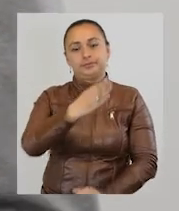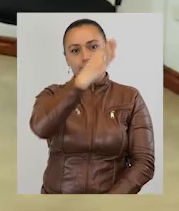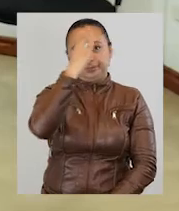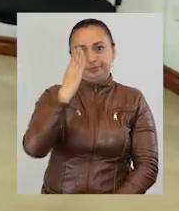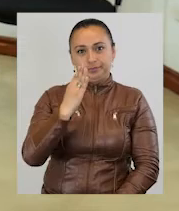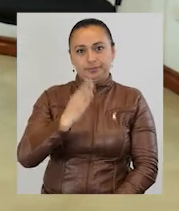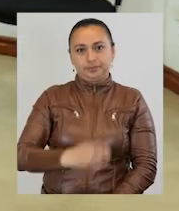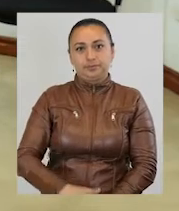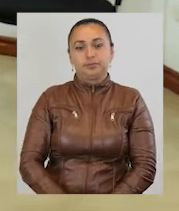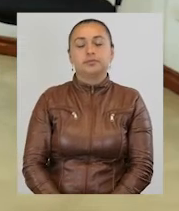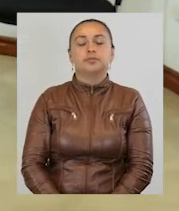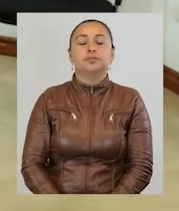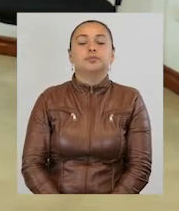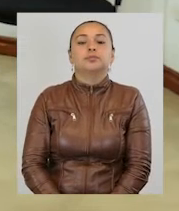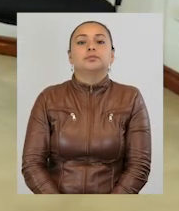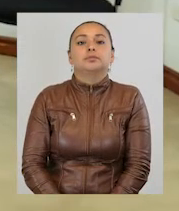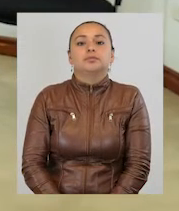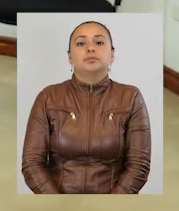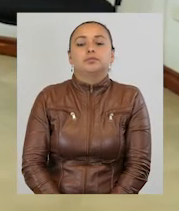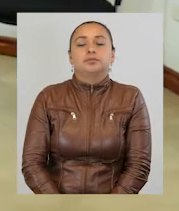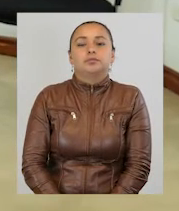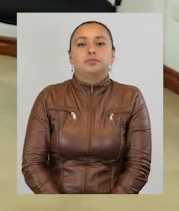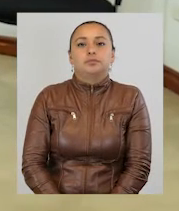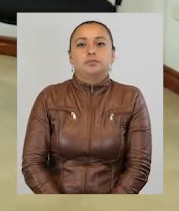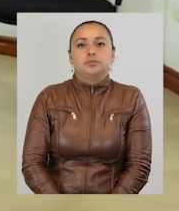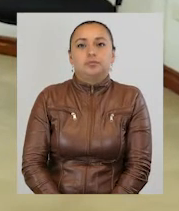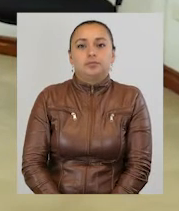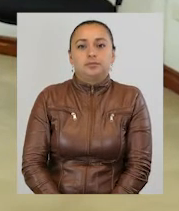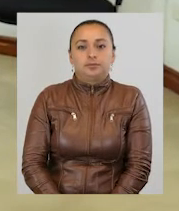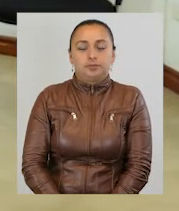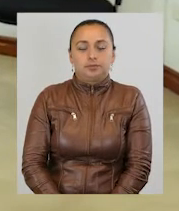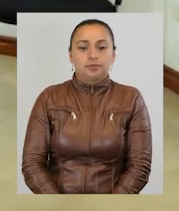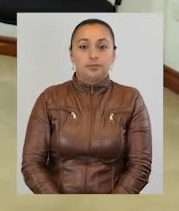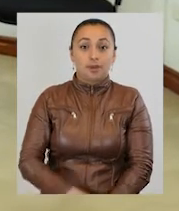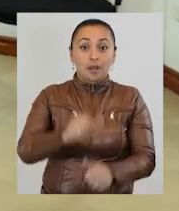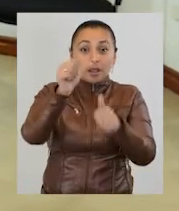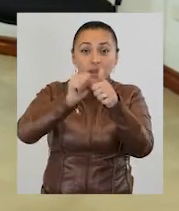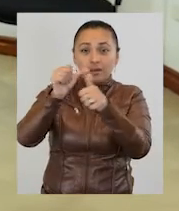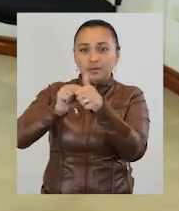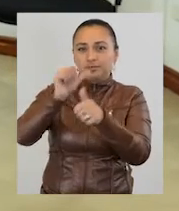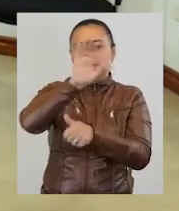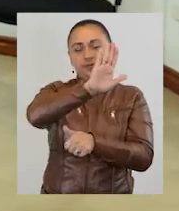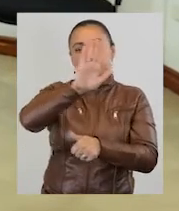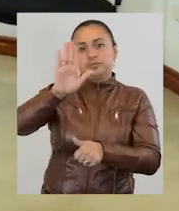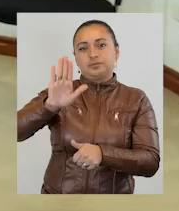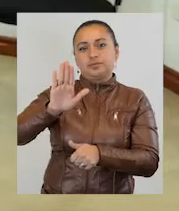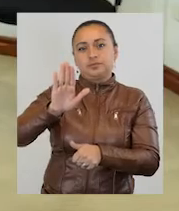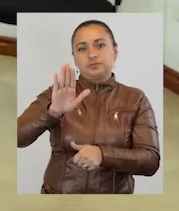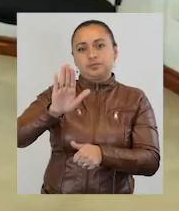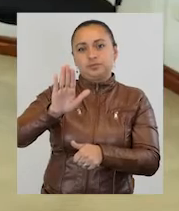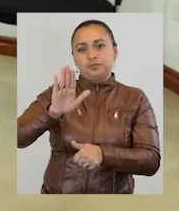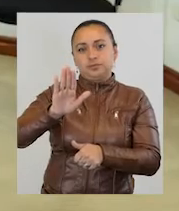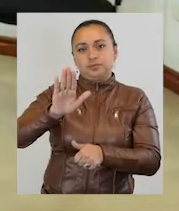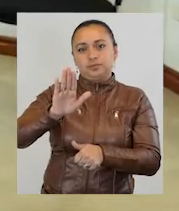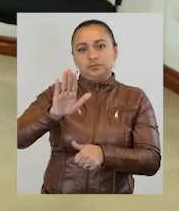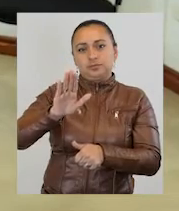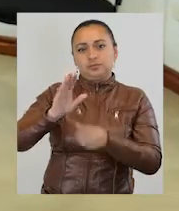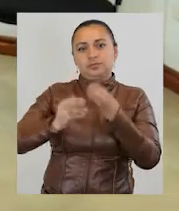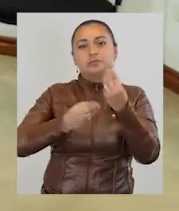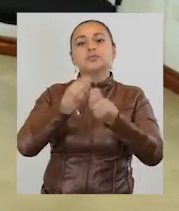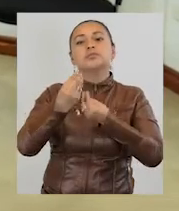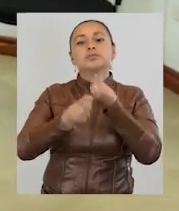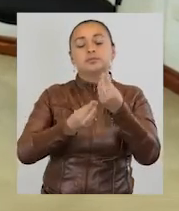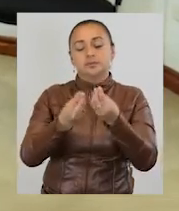al Señor. Dios de amor y misericordia, escúchanos. Los invito a que cada uno de